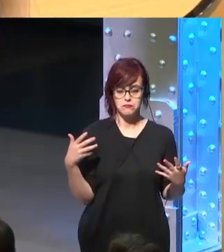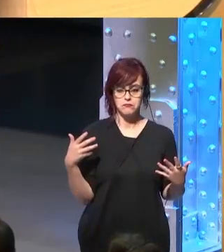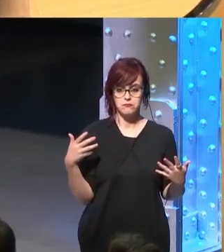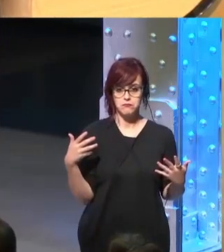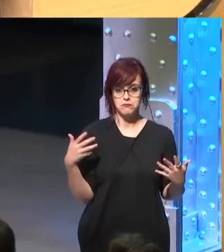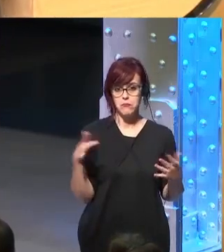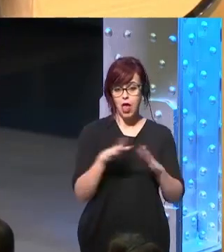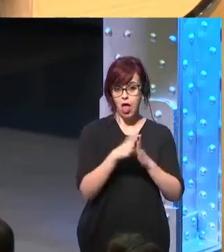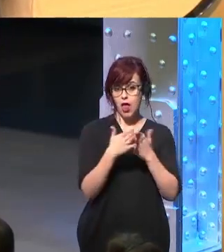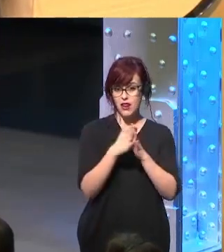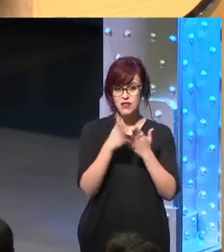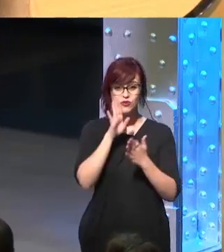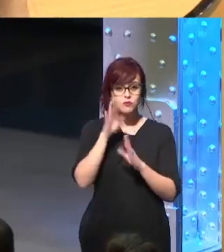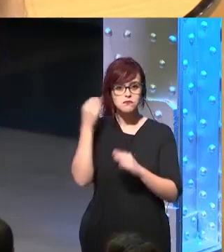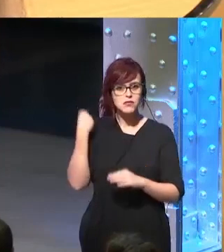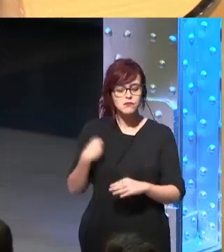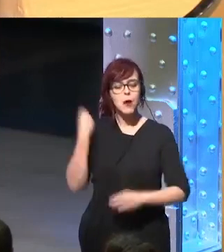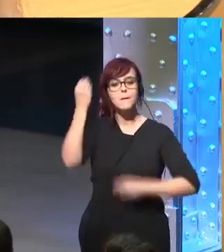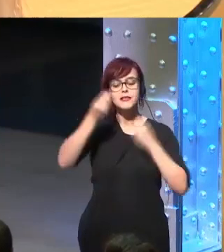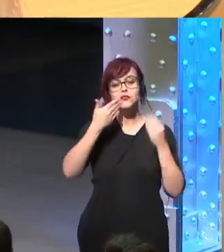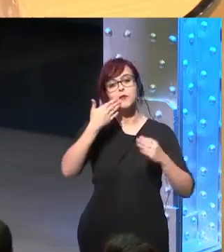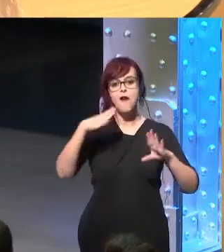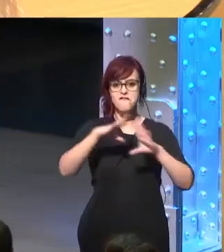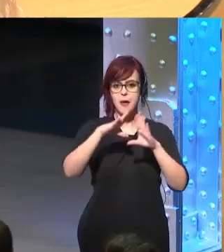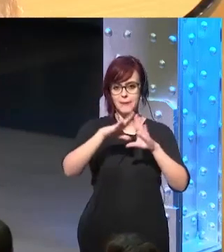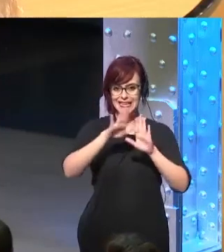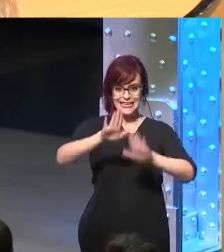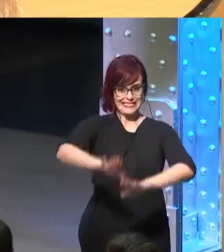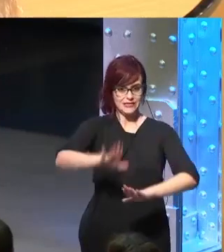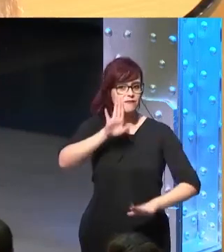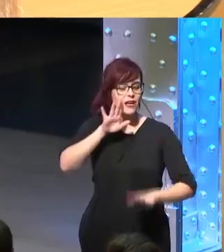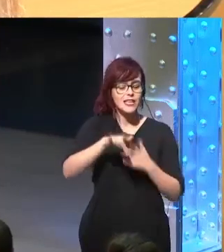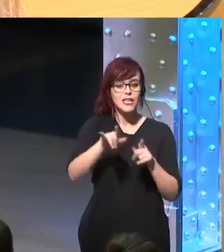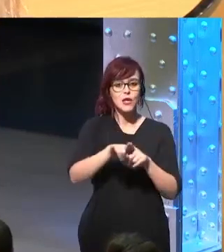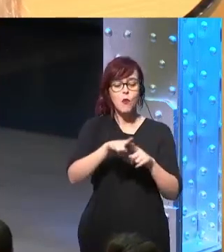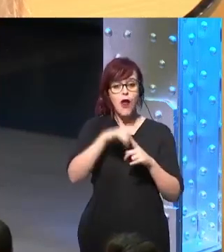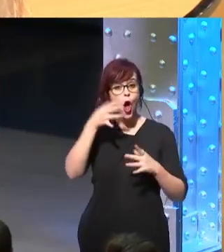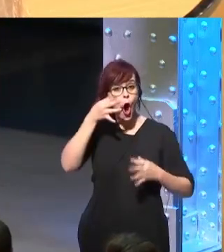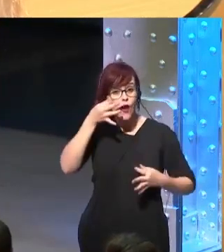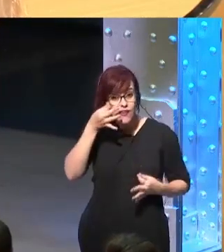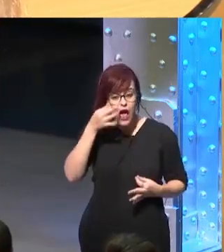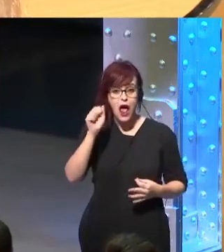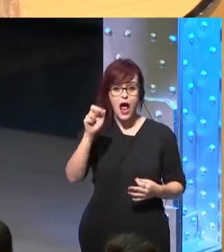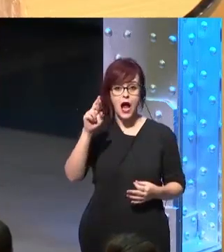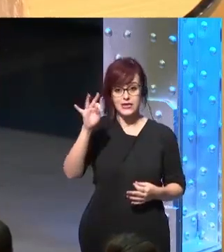algunas de estas obras se consideran obras feministas, incluso cuando en el original aristofánico